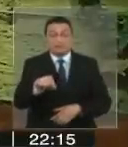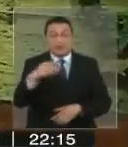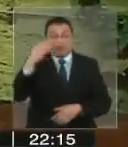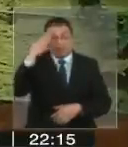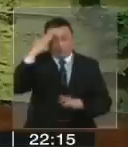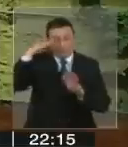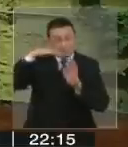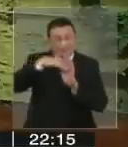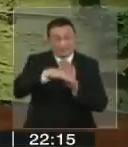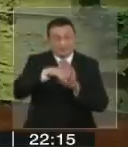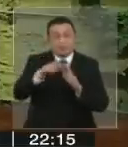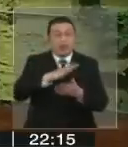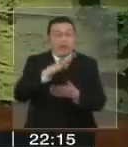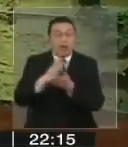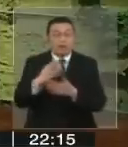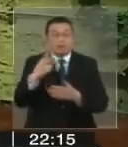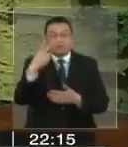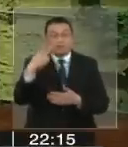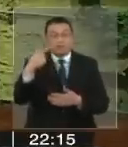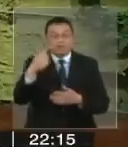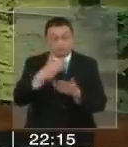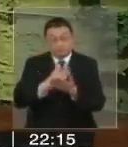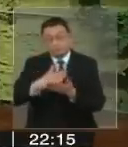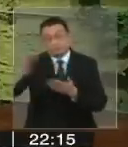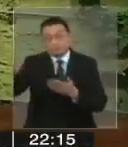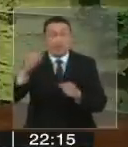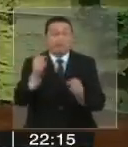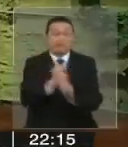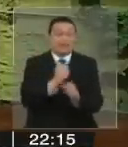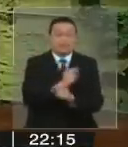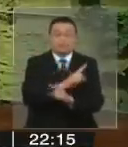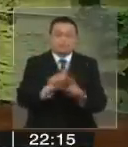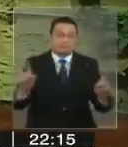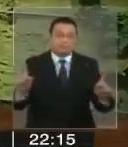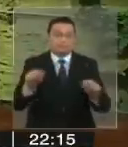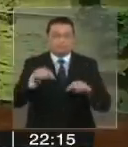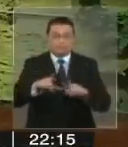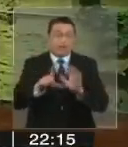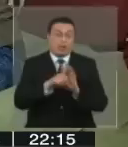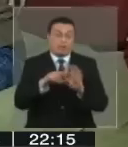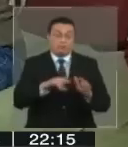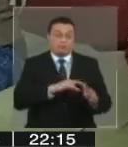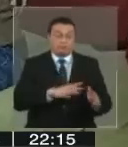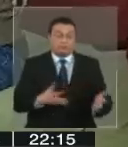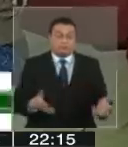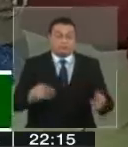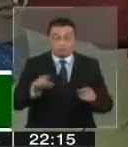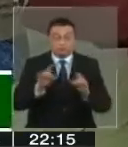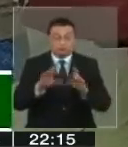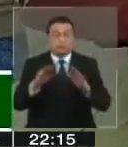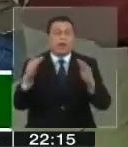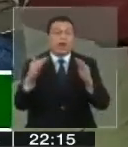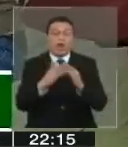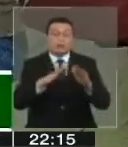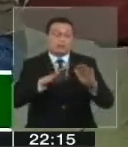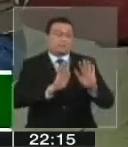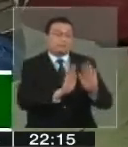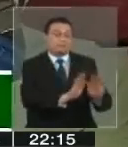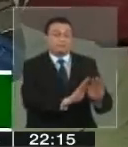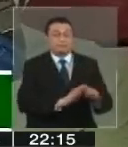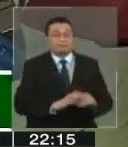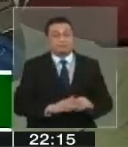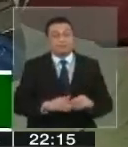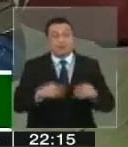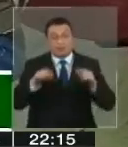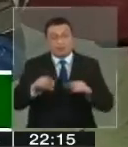deficiencia mental severa estudian hasta los 26 y no pueden ir a taller, así que hasta ahí llegan nada más, así que su destino es la casa. Y estamos